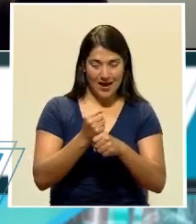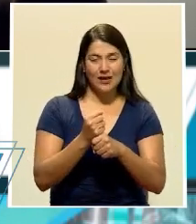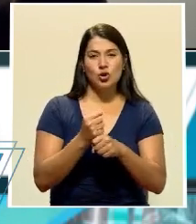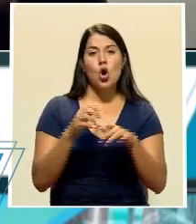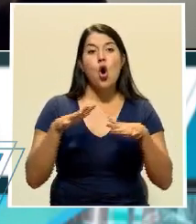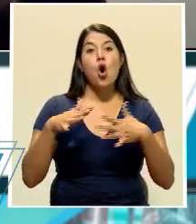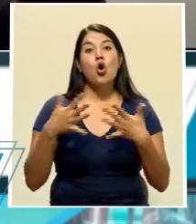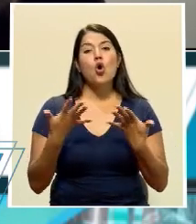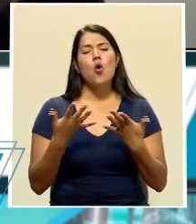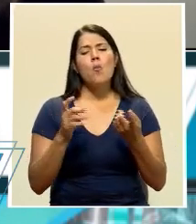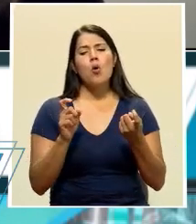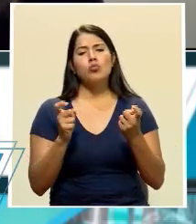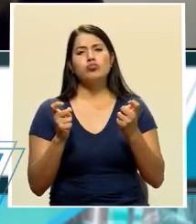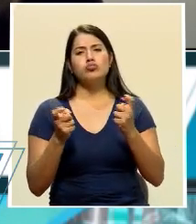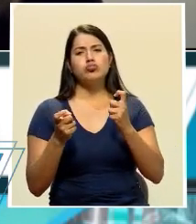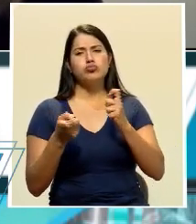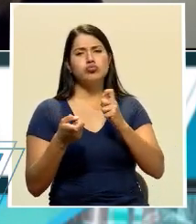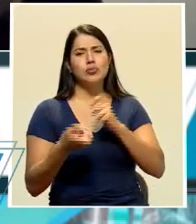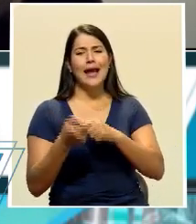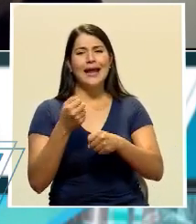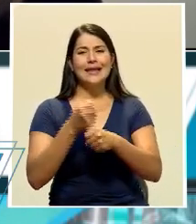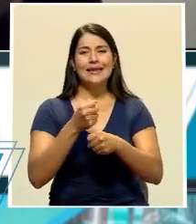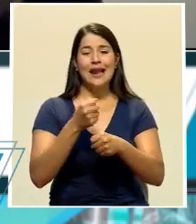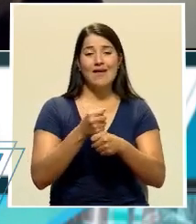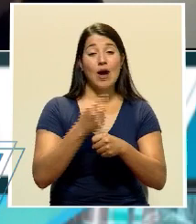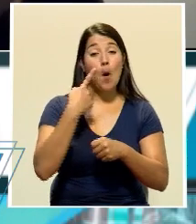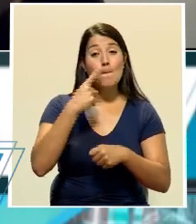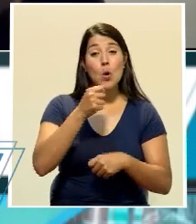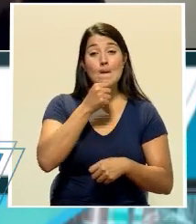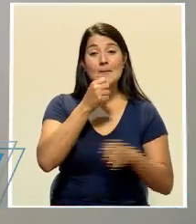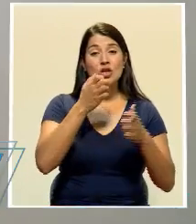fue evolucionando el trabajo periodístico?